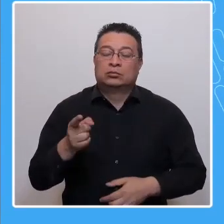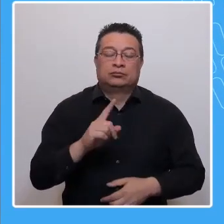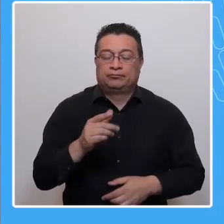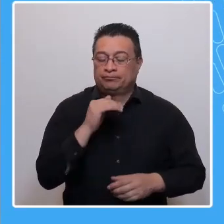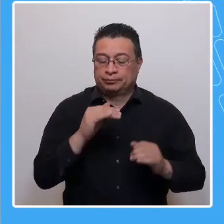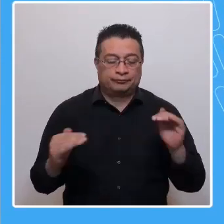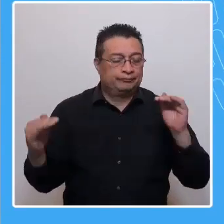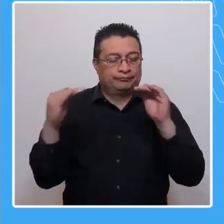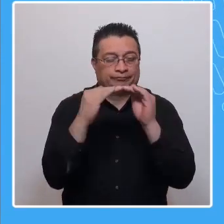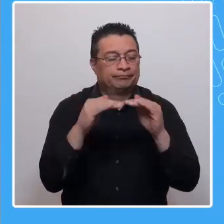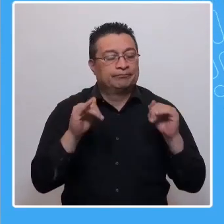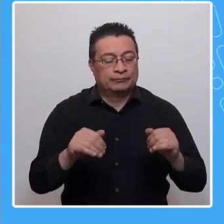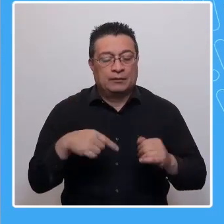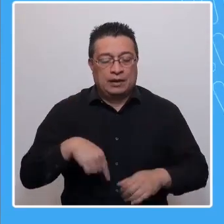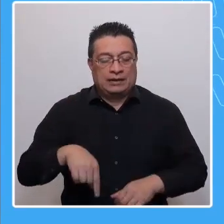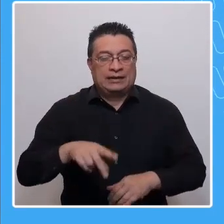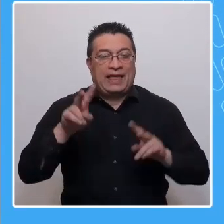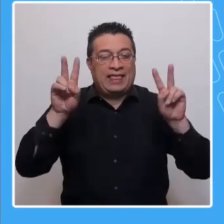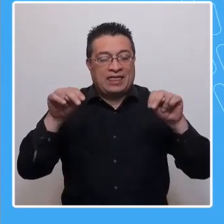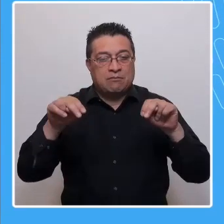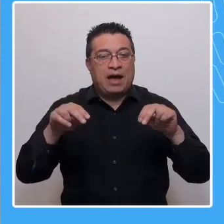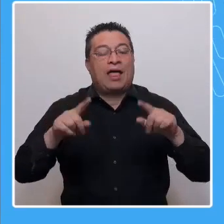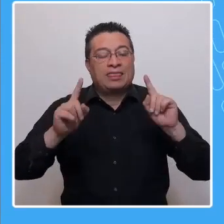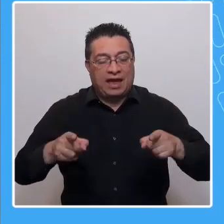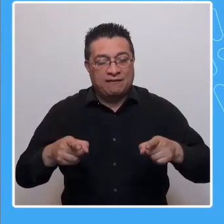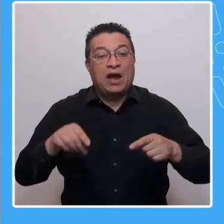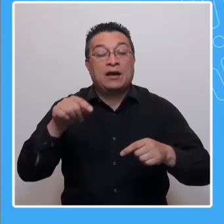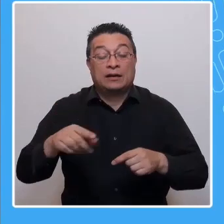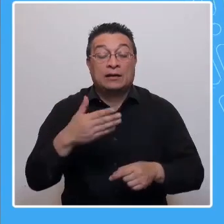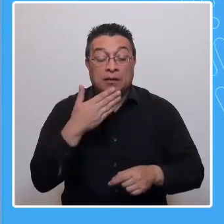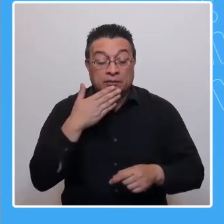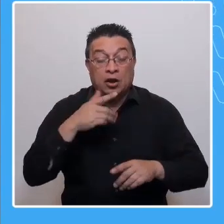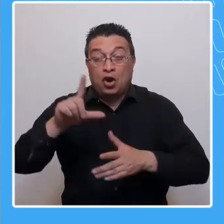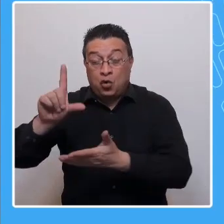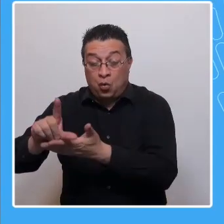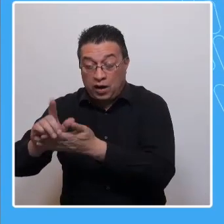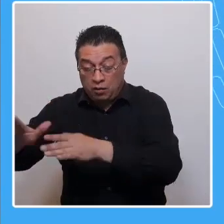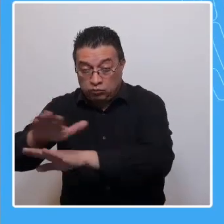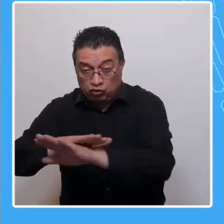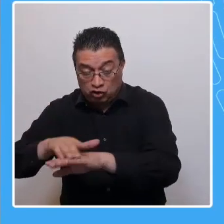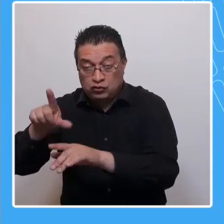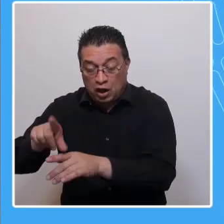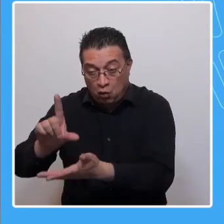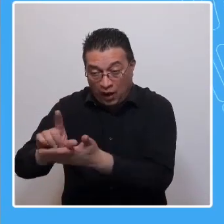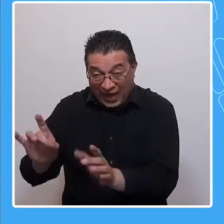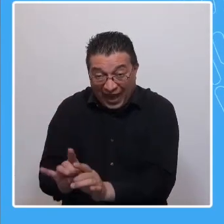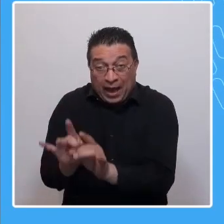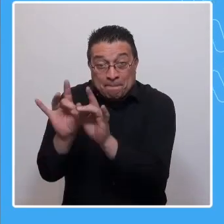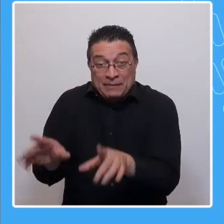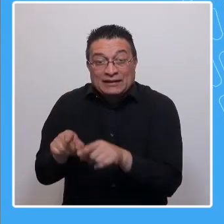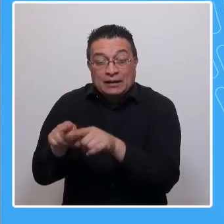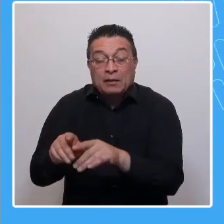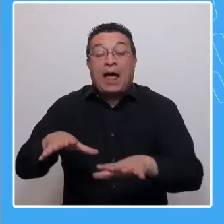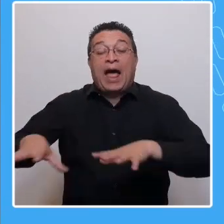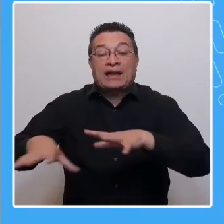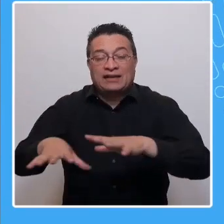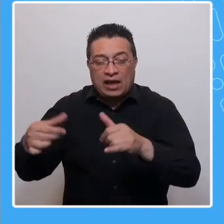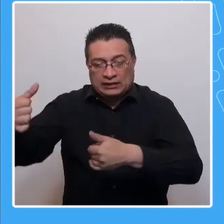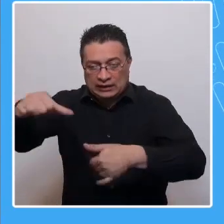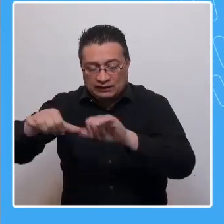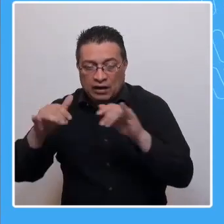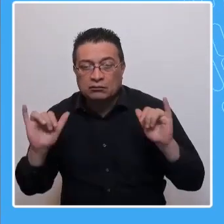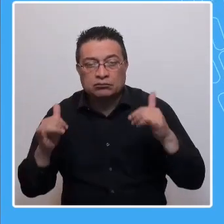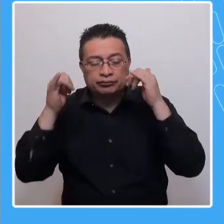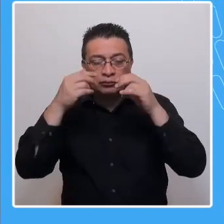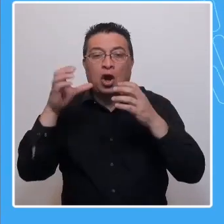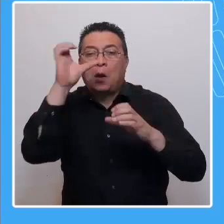que debería tener en esta materia. Y por supuesto estas hablan de que estas áreas protegidas son espacios especiales para actividades científicas, recreativas,